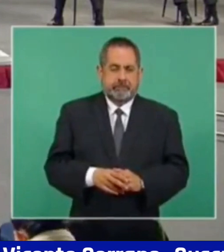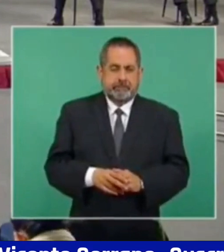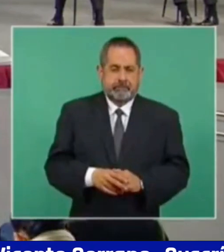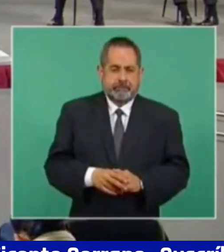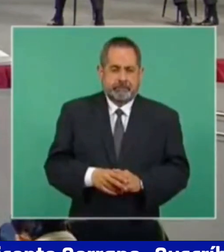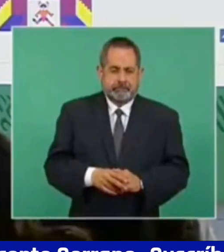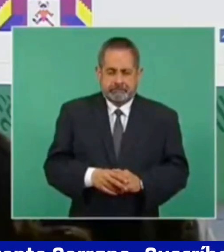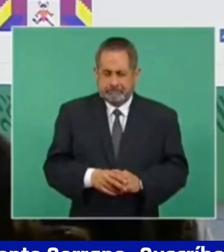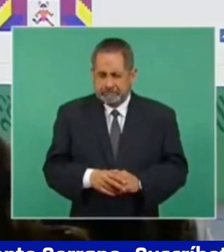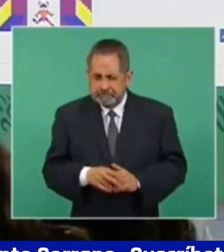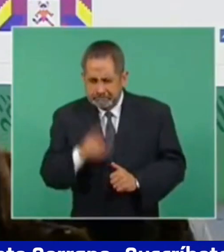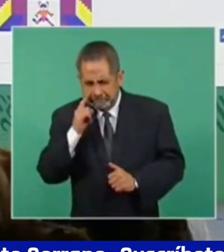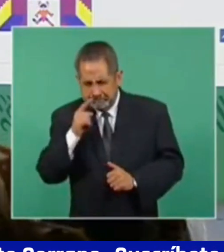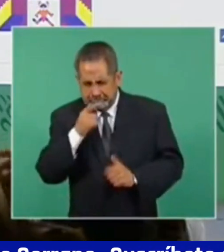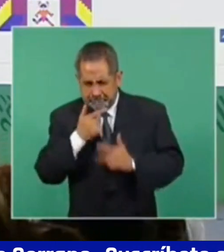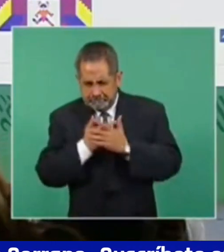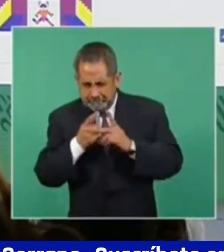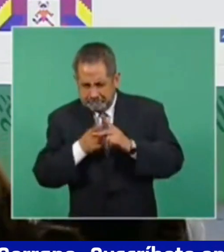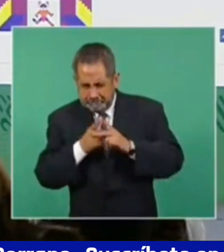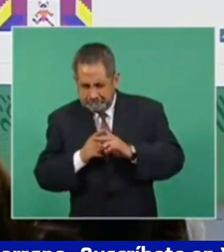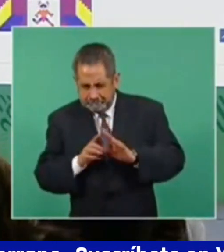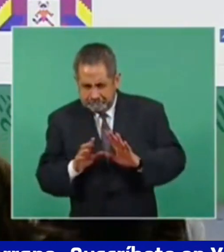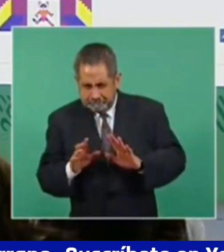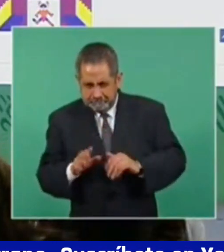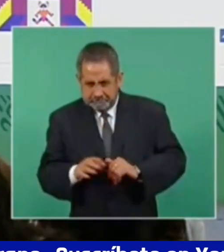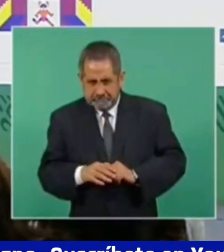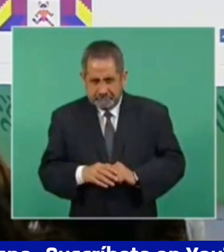las encuestas, estas son las encuestas.